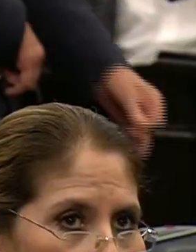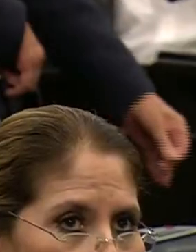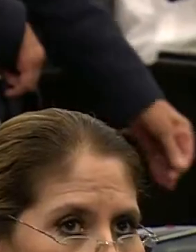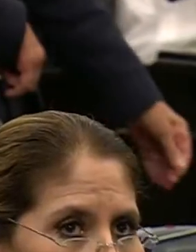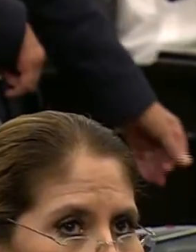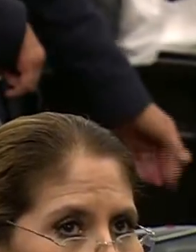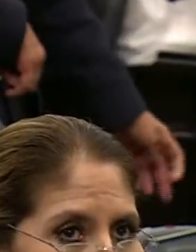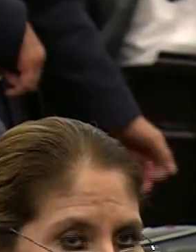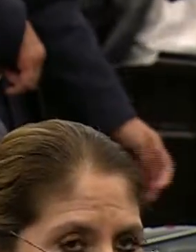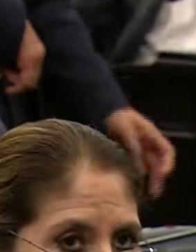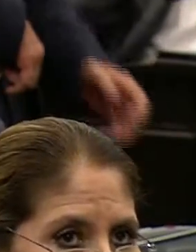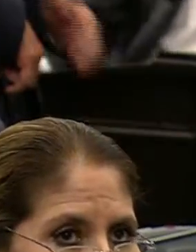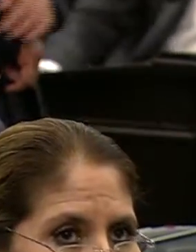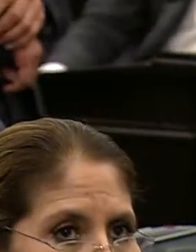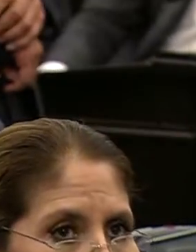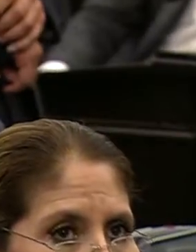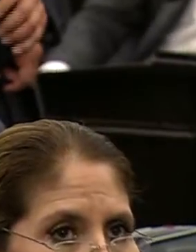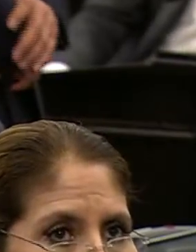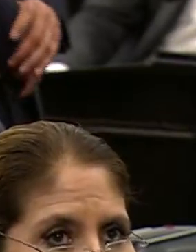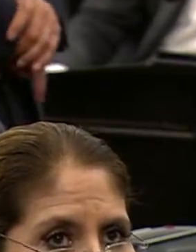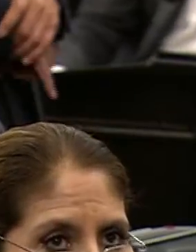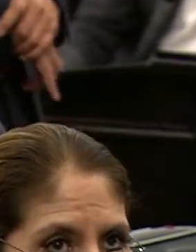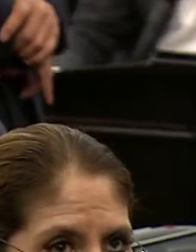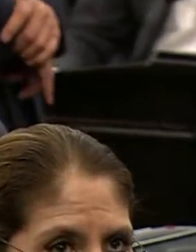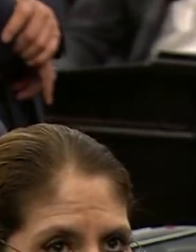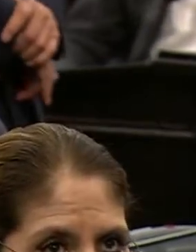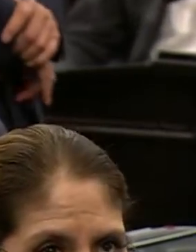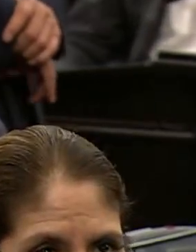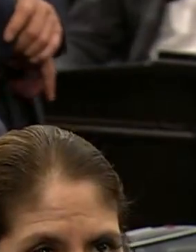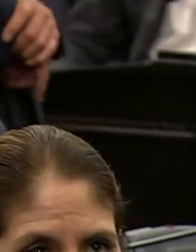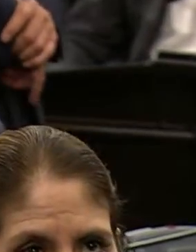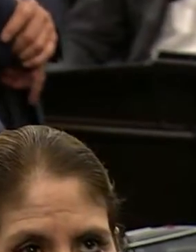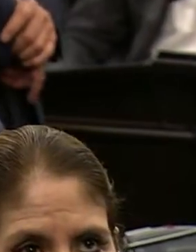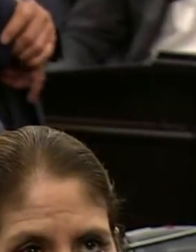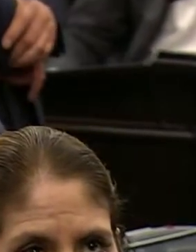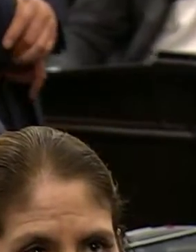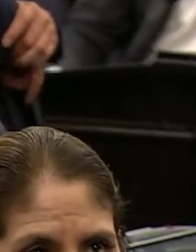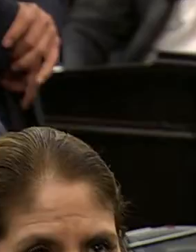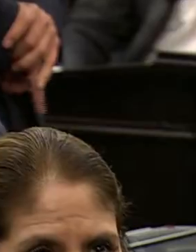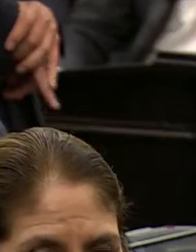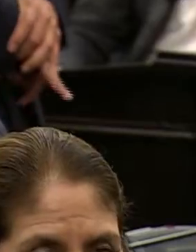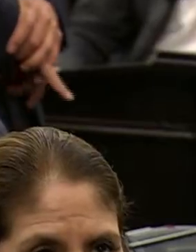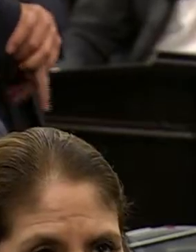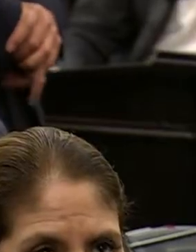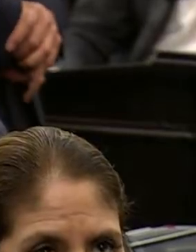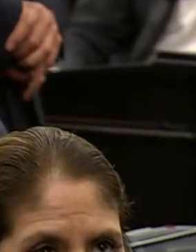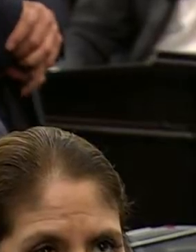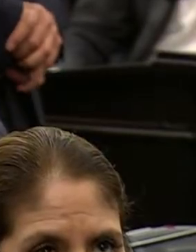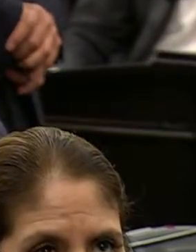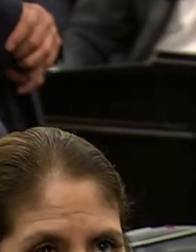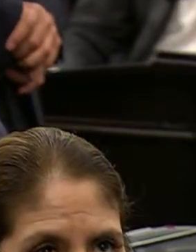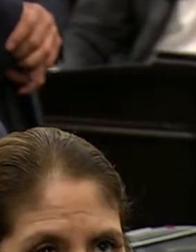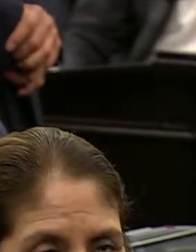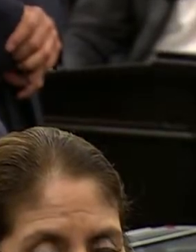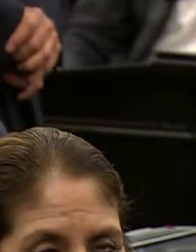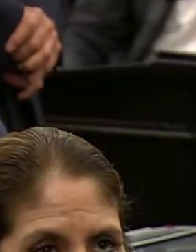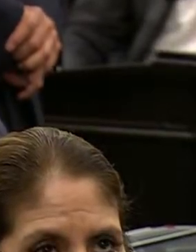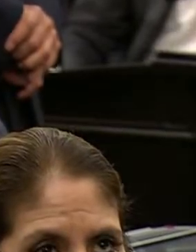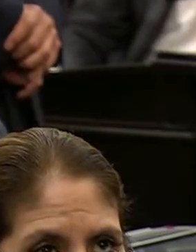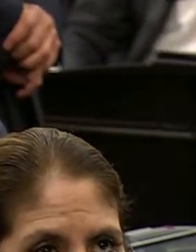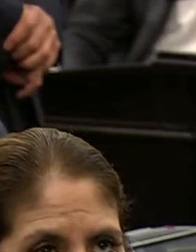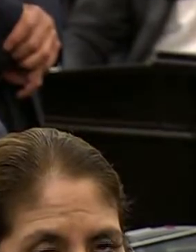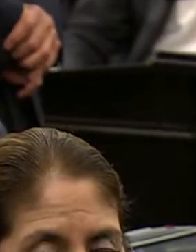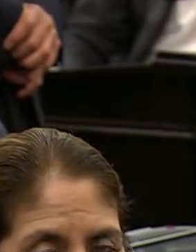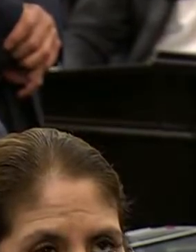texto correspondiente, y hay reservas que no prosperaron. Y después dice punto y seguido, o coma